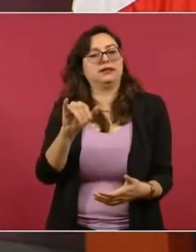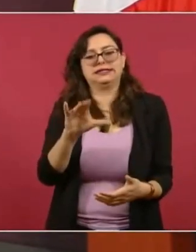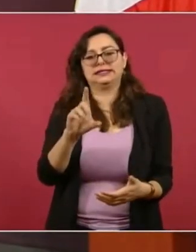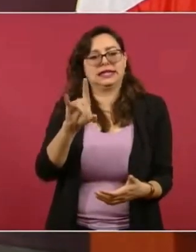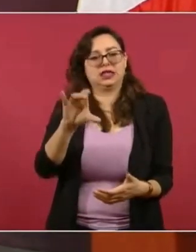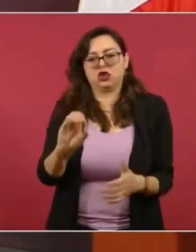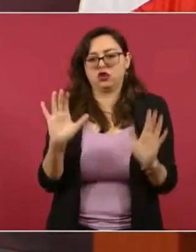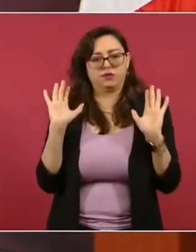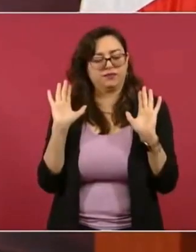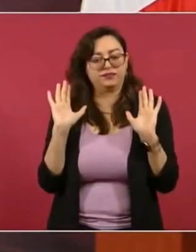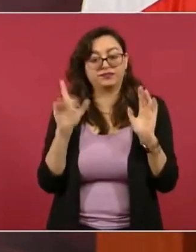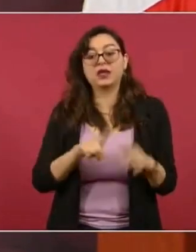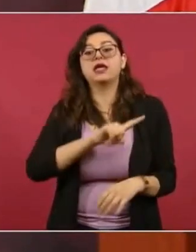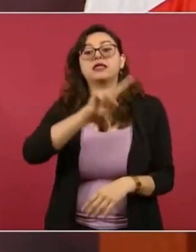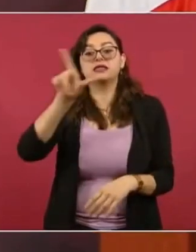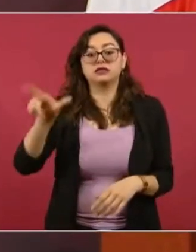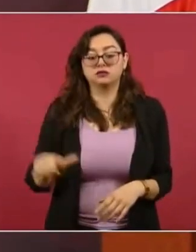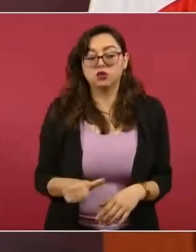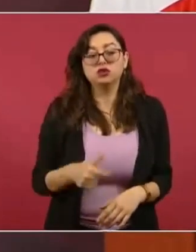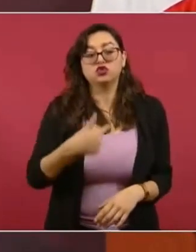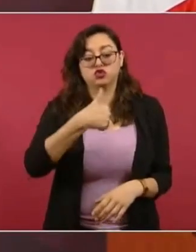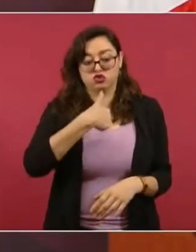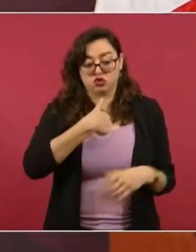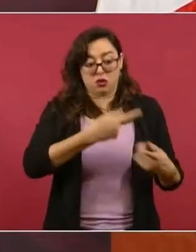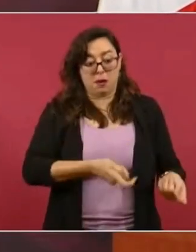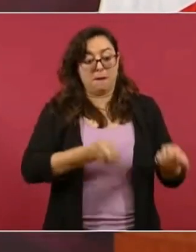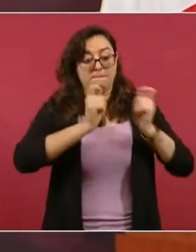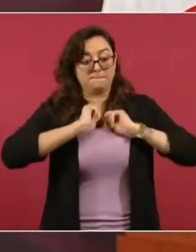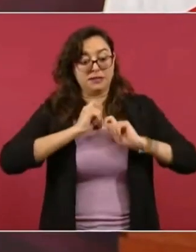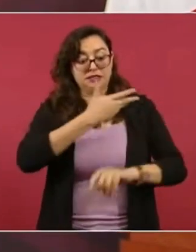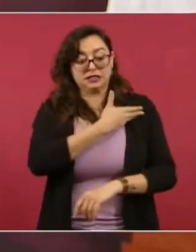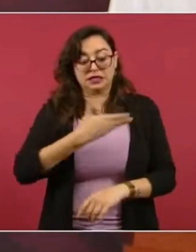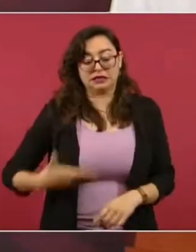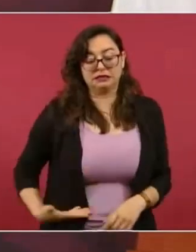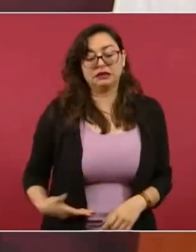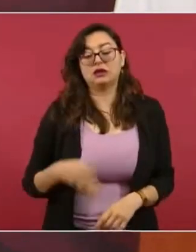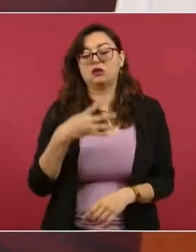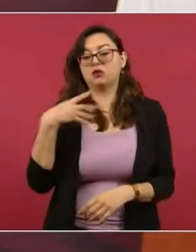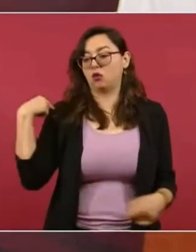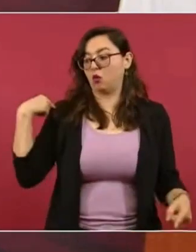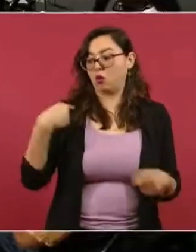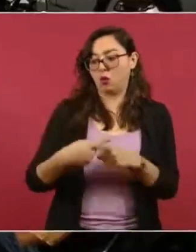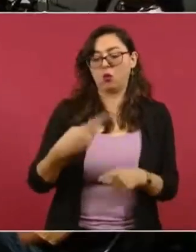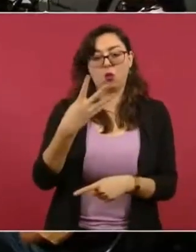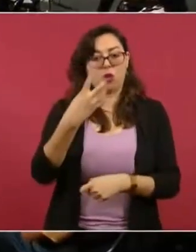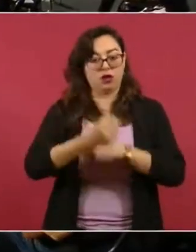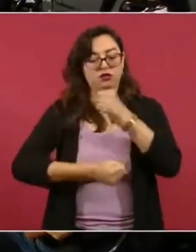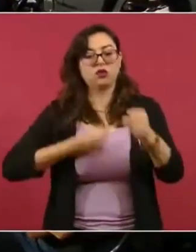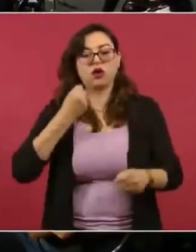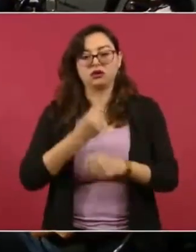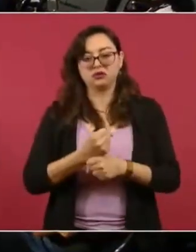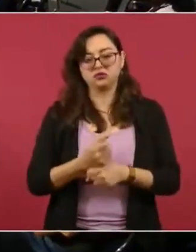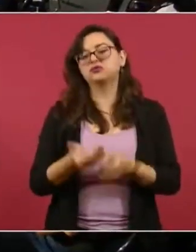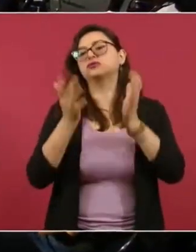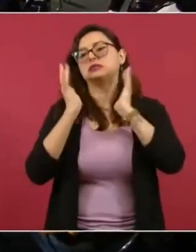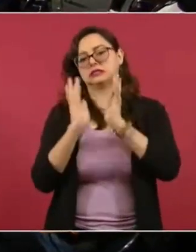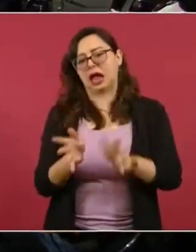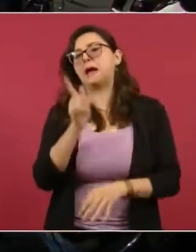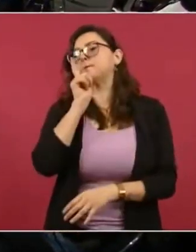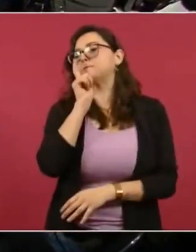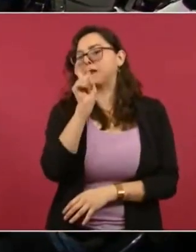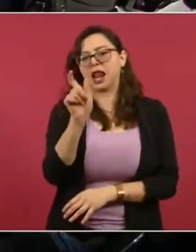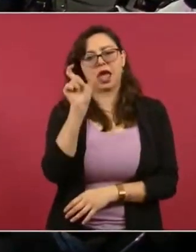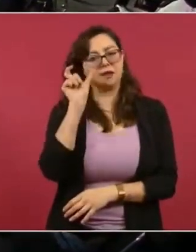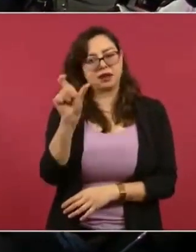creo que tú lo podrías explicar Y sí me gustaría que se diera a